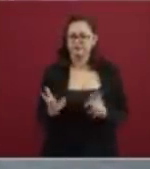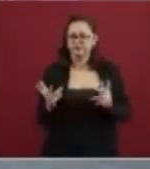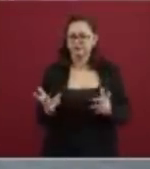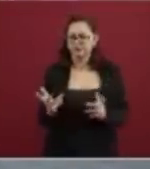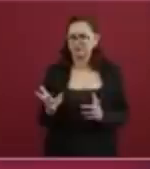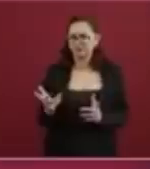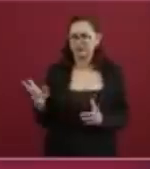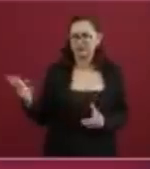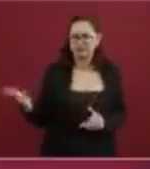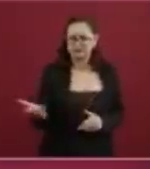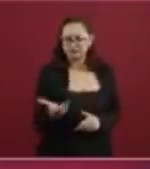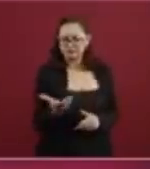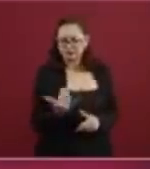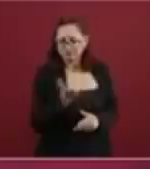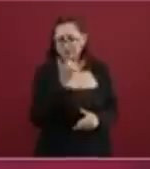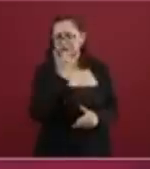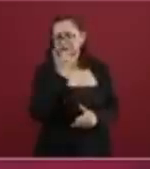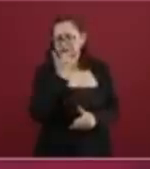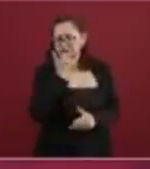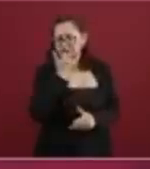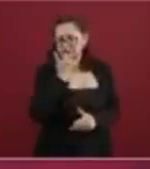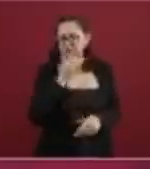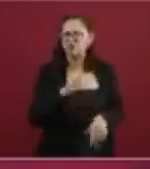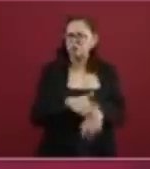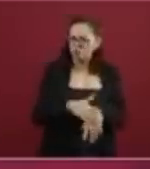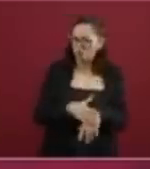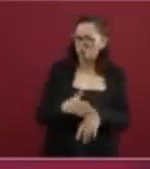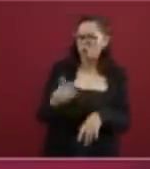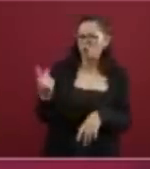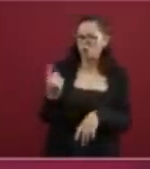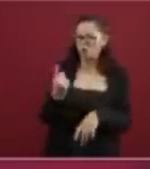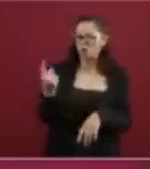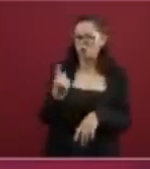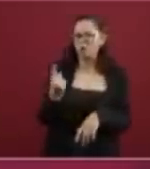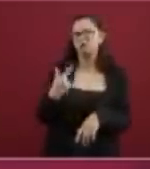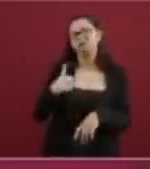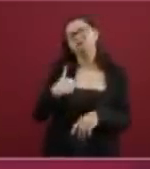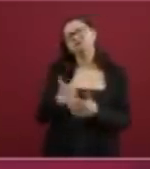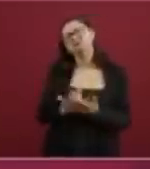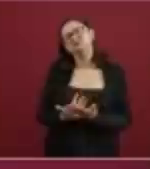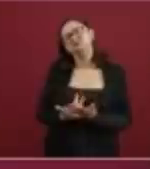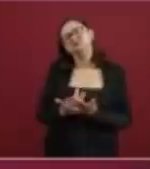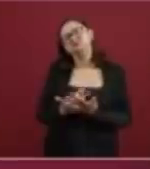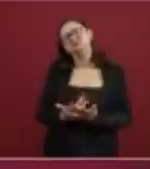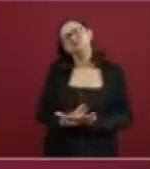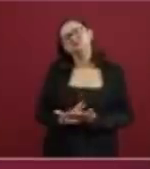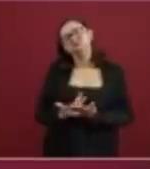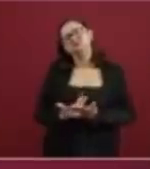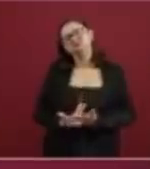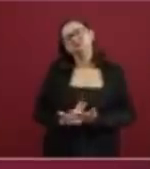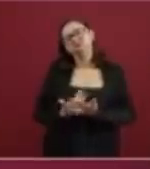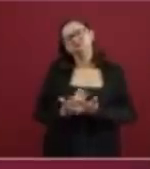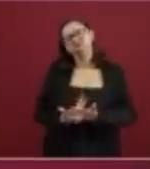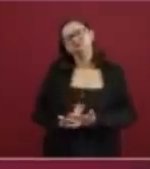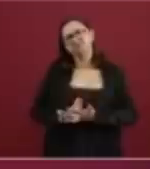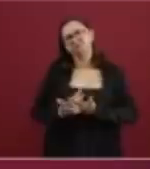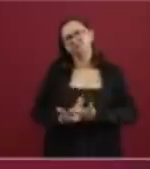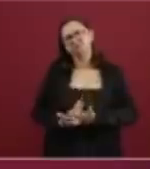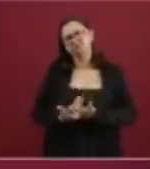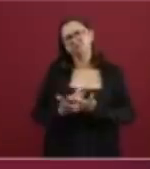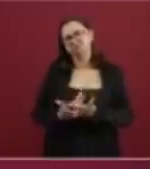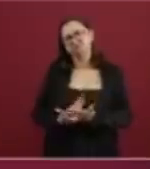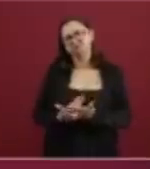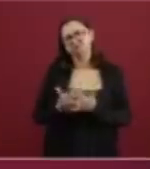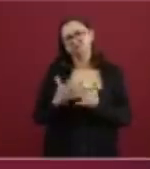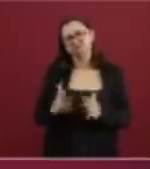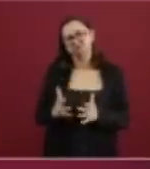disculpas y pedir perdón. Y estoy esperando nada más el momento, porque voy a dar a